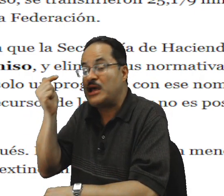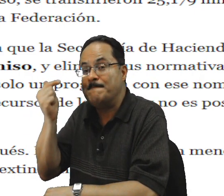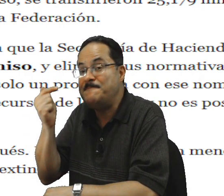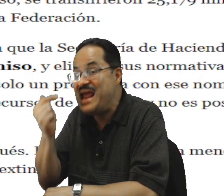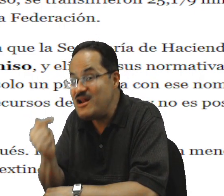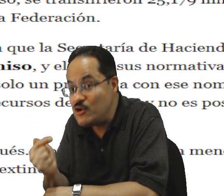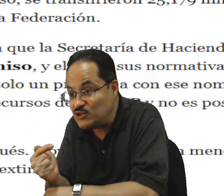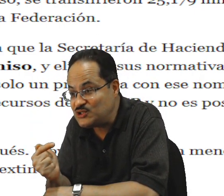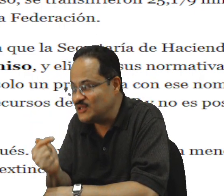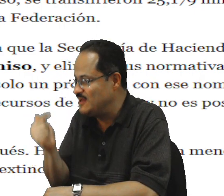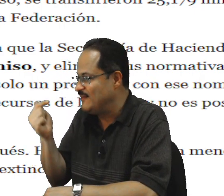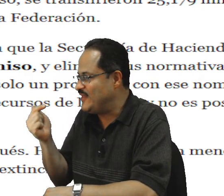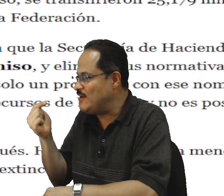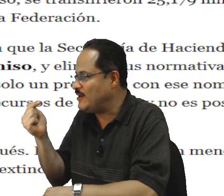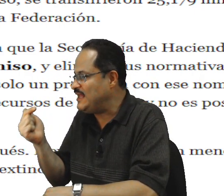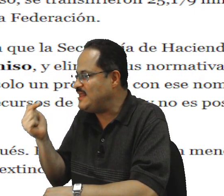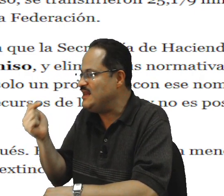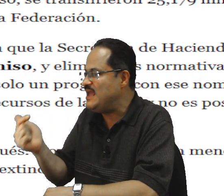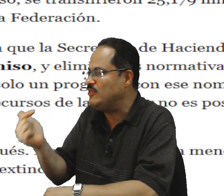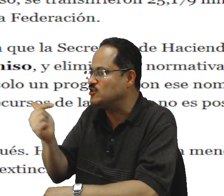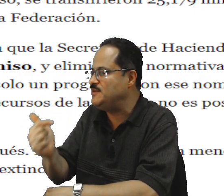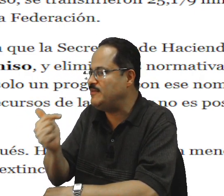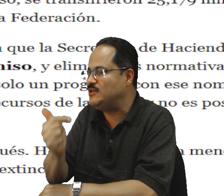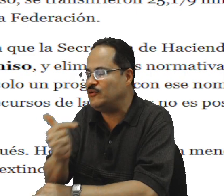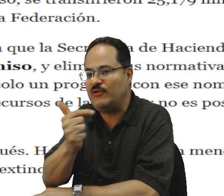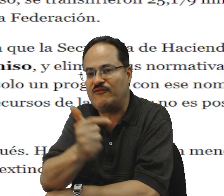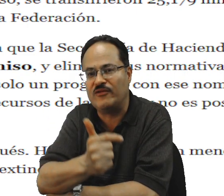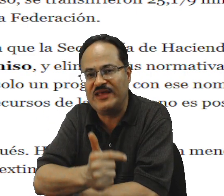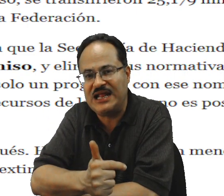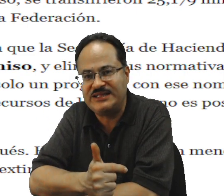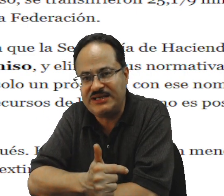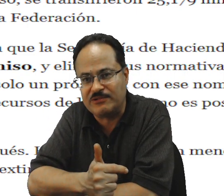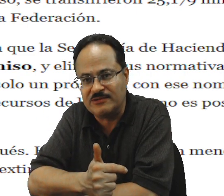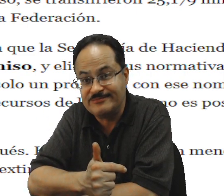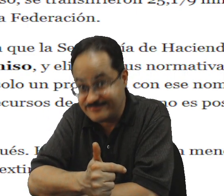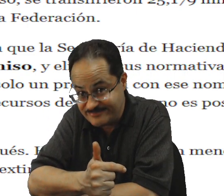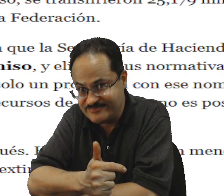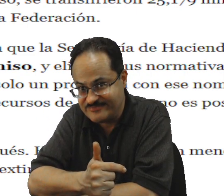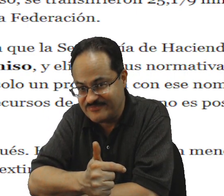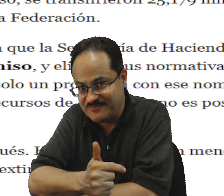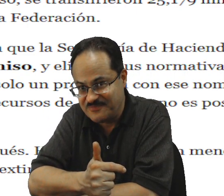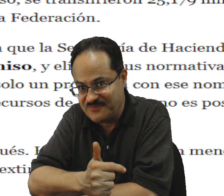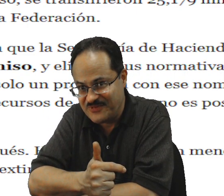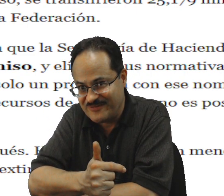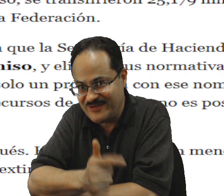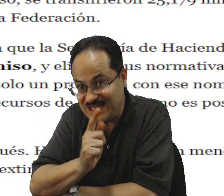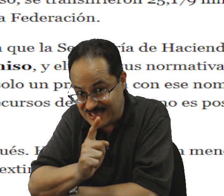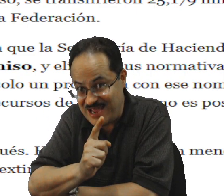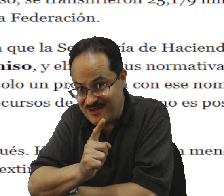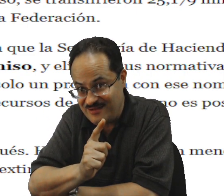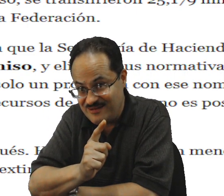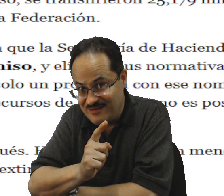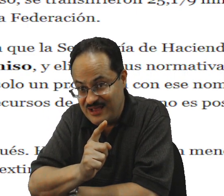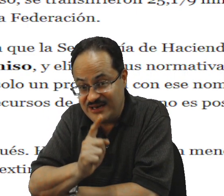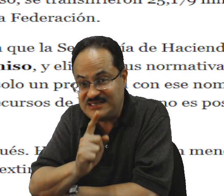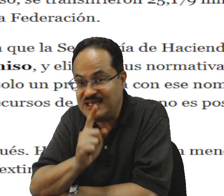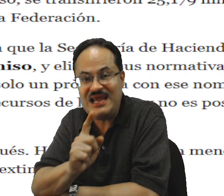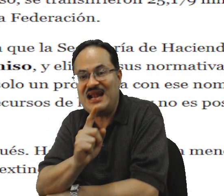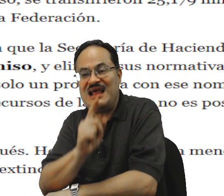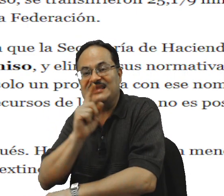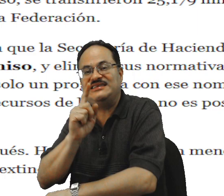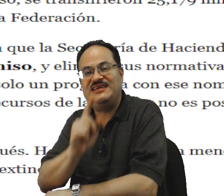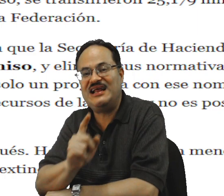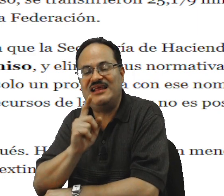pesos menos de lo que tenía en 2021 el fonden Antiguo fí ni